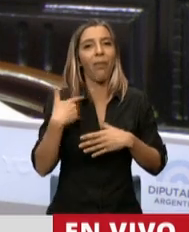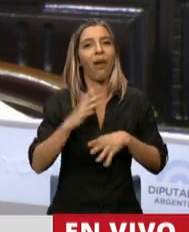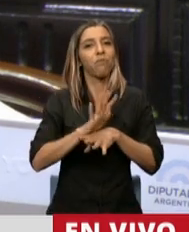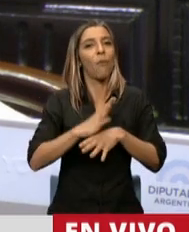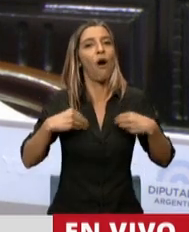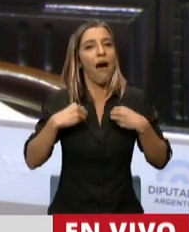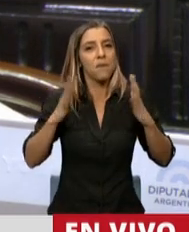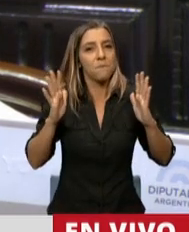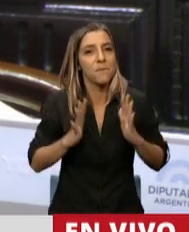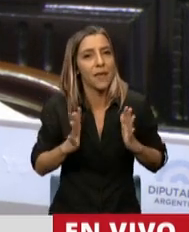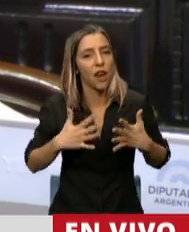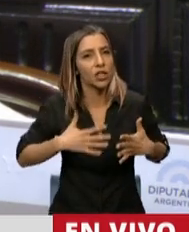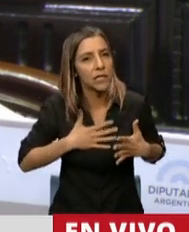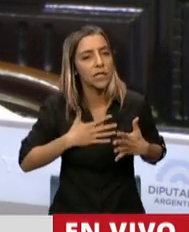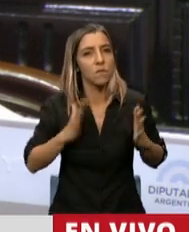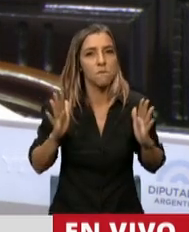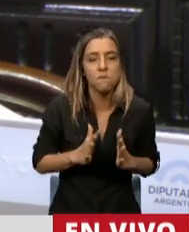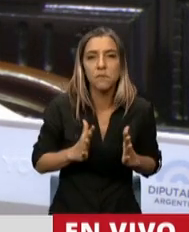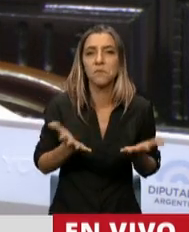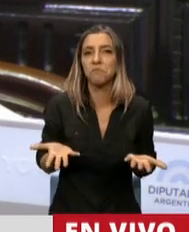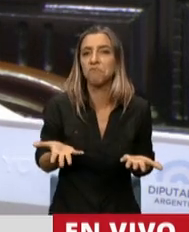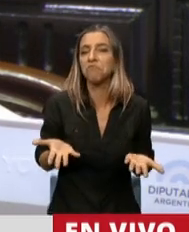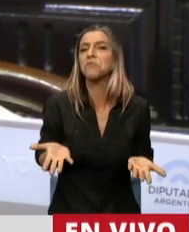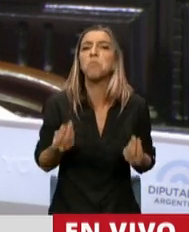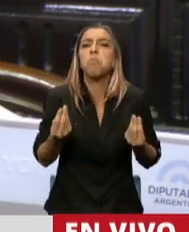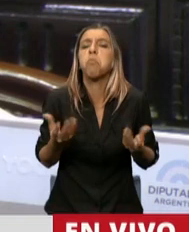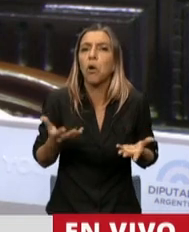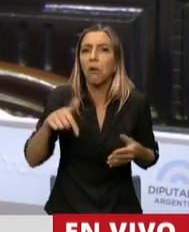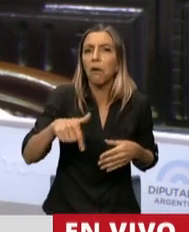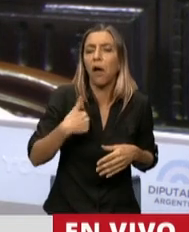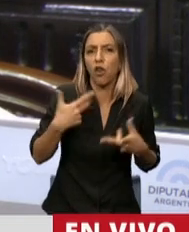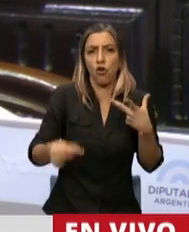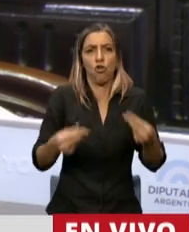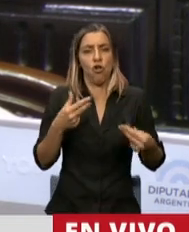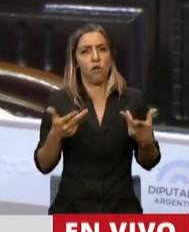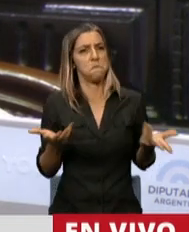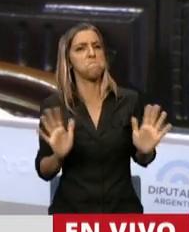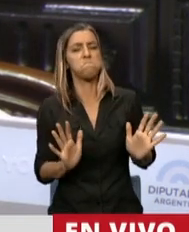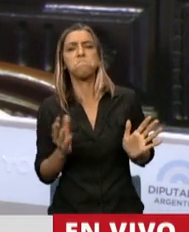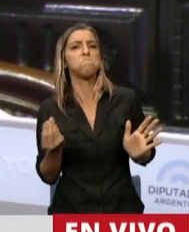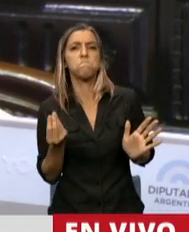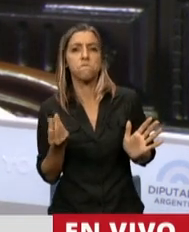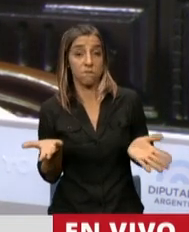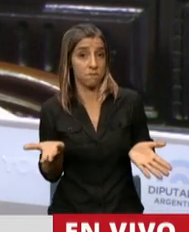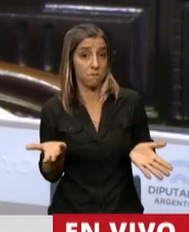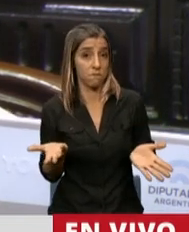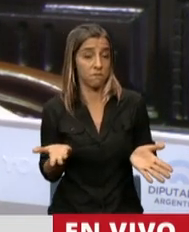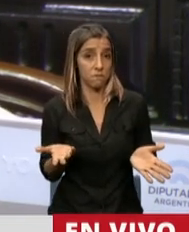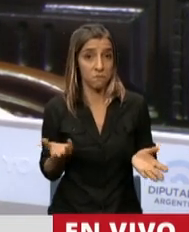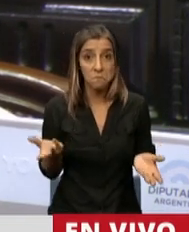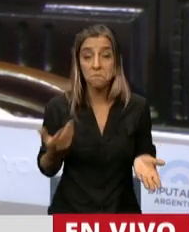Hablan de la seguridad y la verdad que acá nos estamos olvidando que en nuestro país alteraron